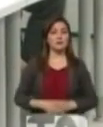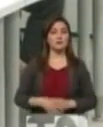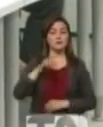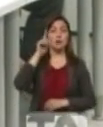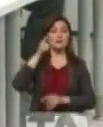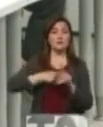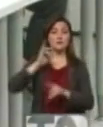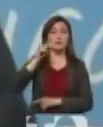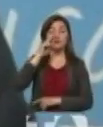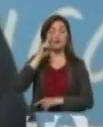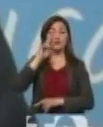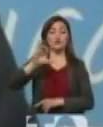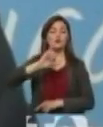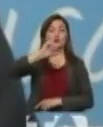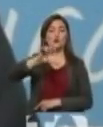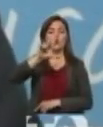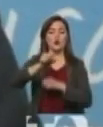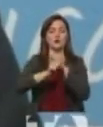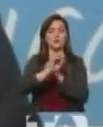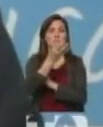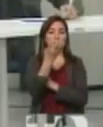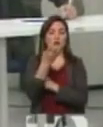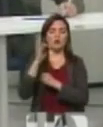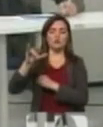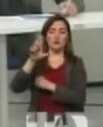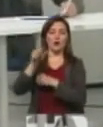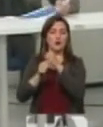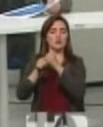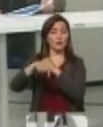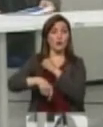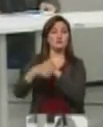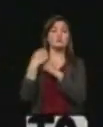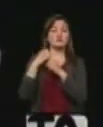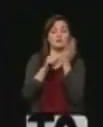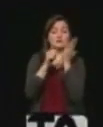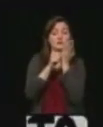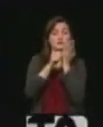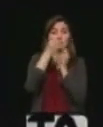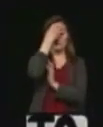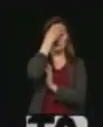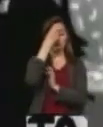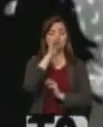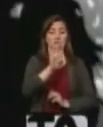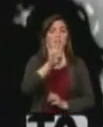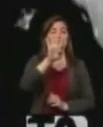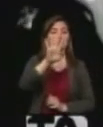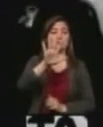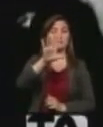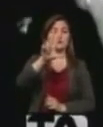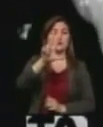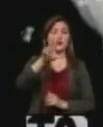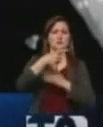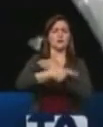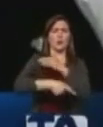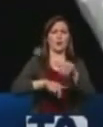Desde julio de 2014 hasta julio del presente año, en el país el Ministerio de Educación ejecuta 453 sumarios